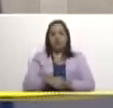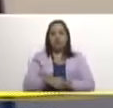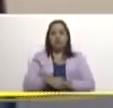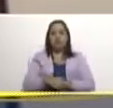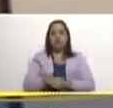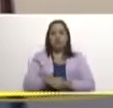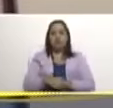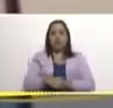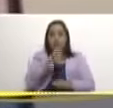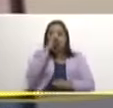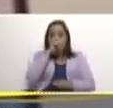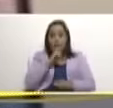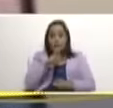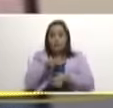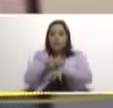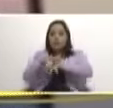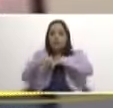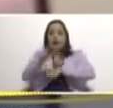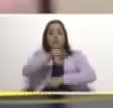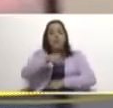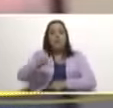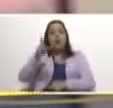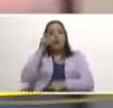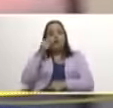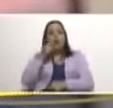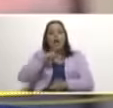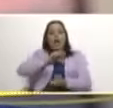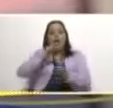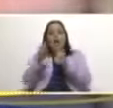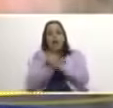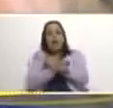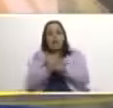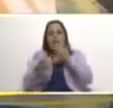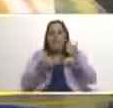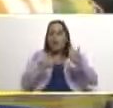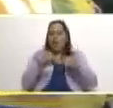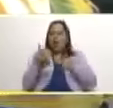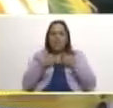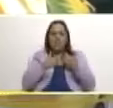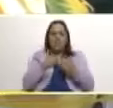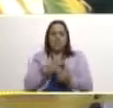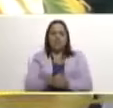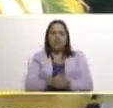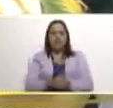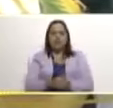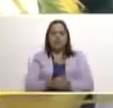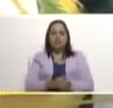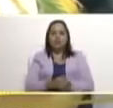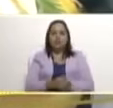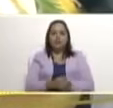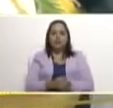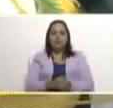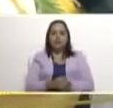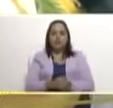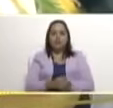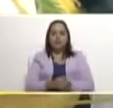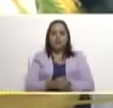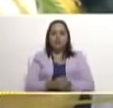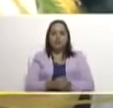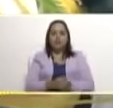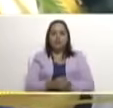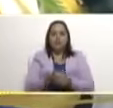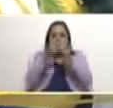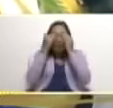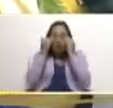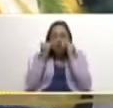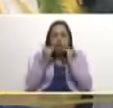A la edad en que la mayor parte de los hombres se tornan fríamente egoístas y se arrebujan bajo el manto